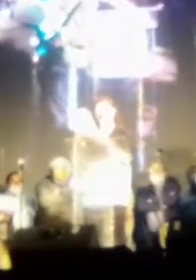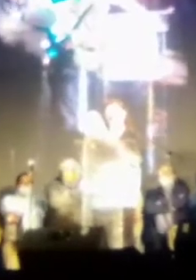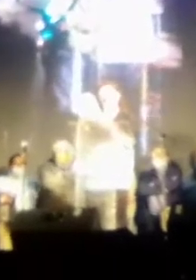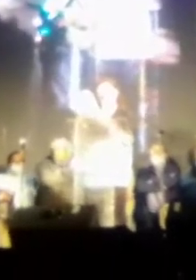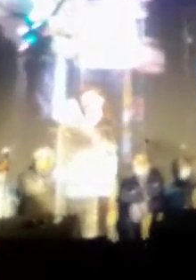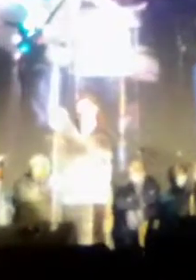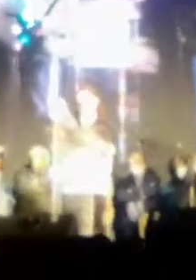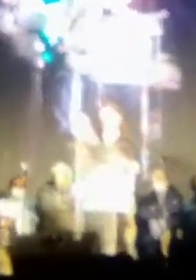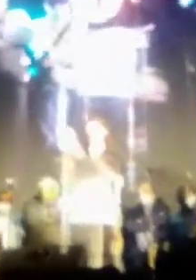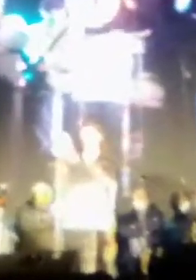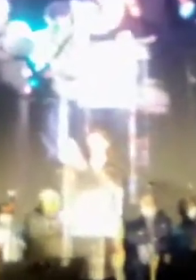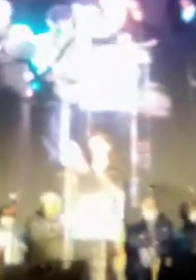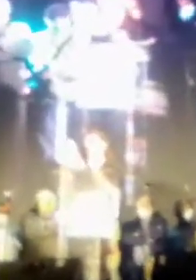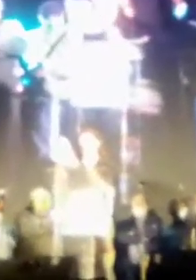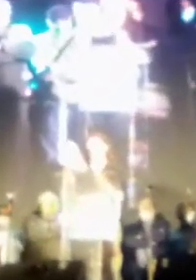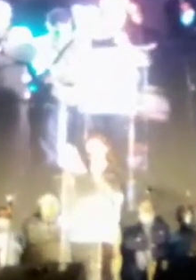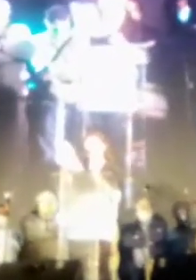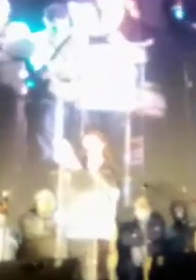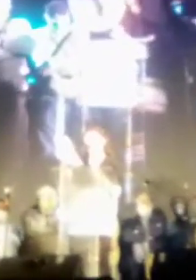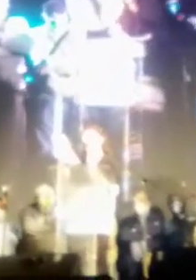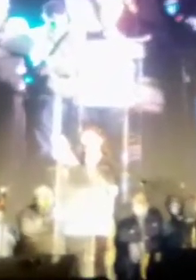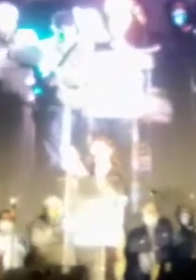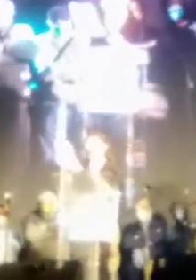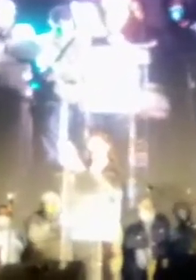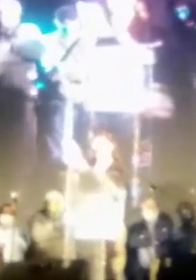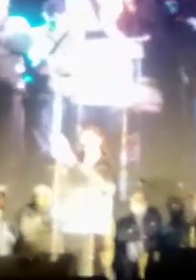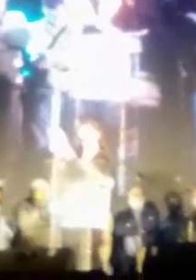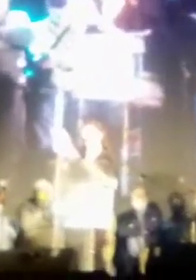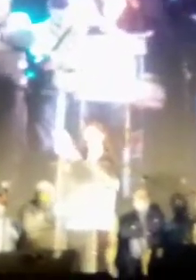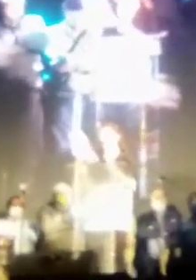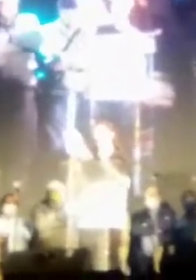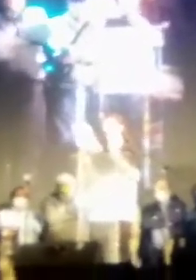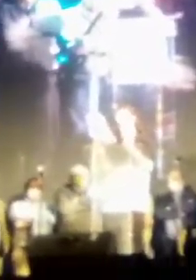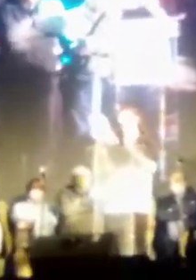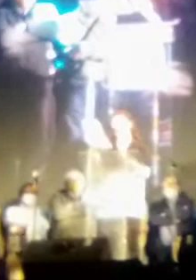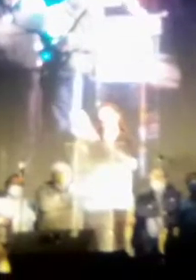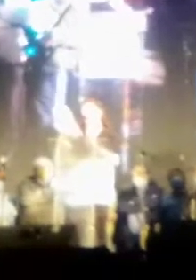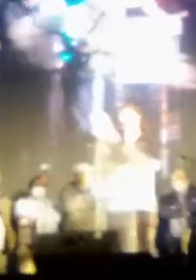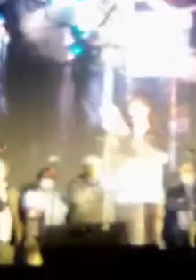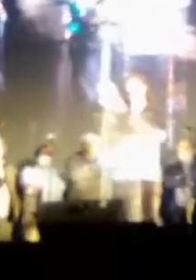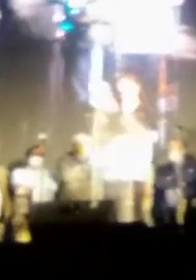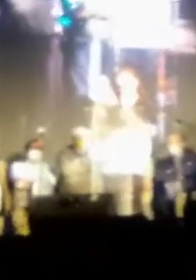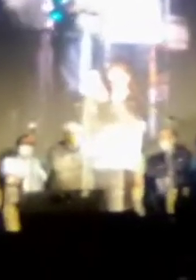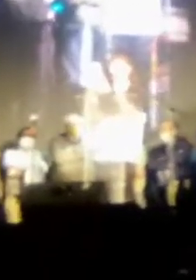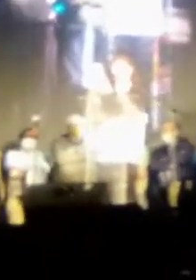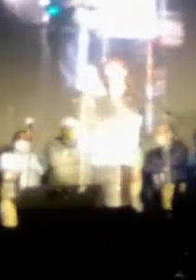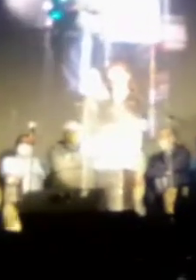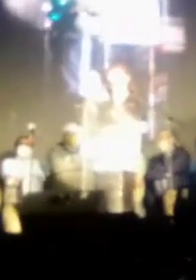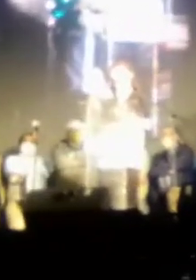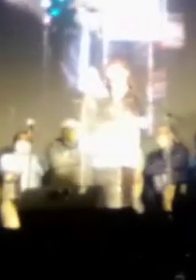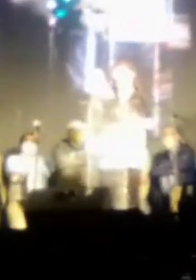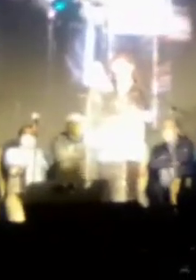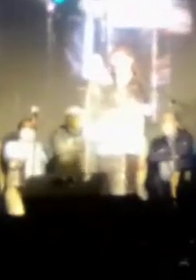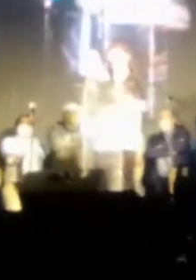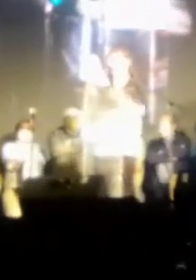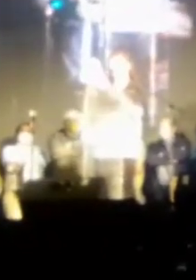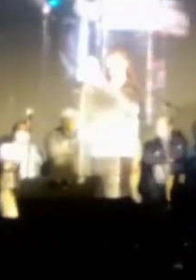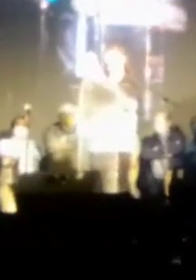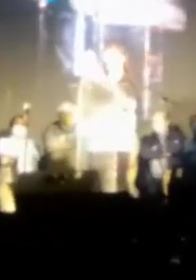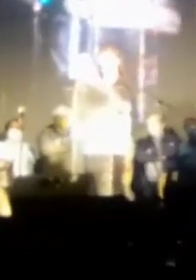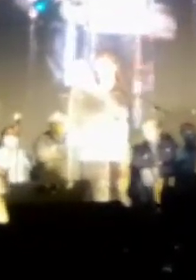de Colonización, concebido como el instrumento idóneo para promover una racional subdivisión de la tierra y su adecuada